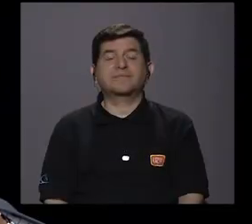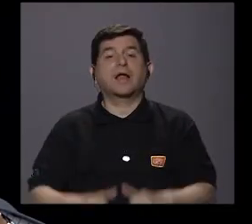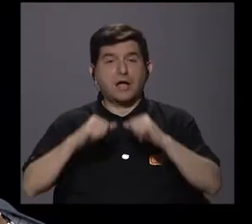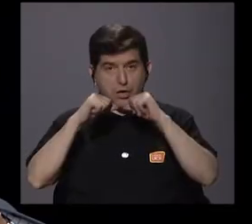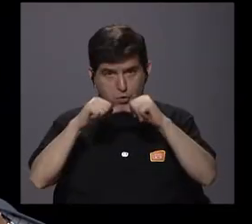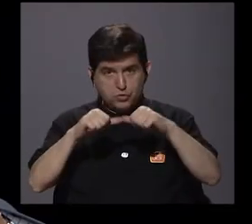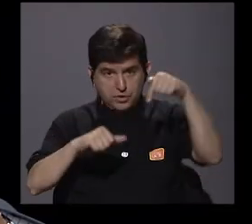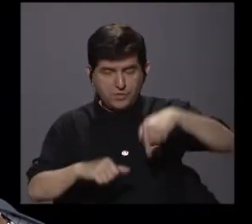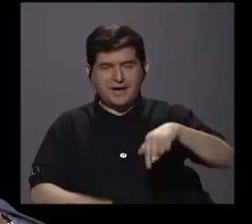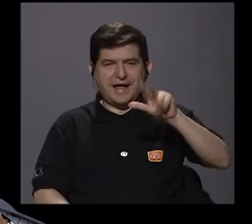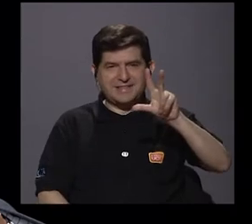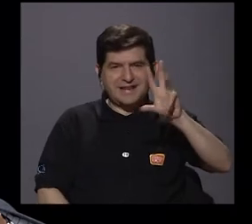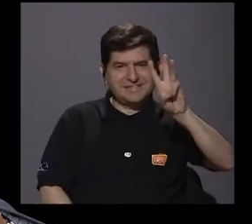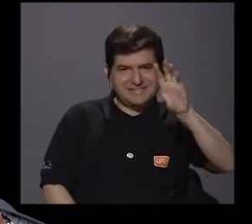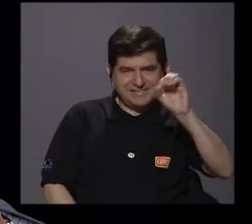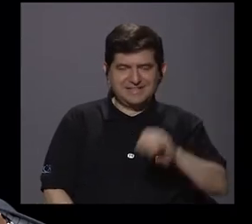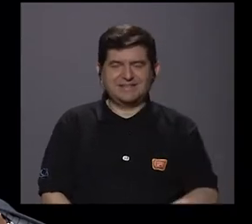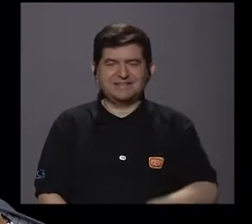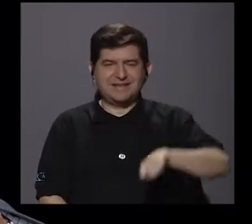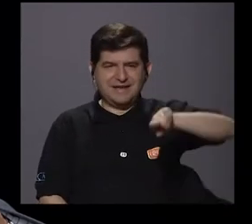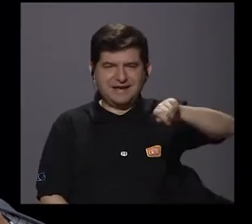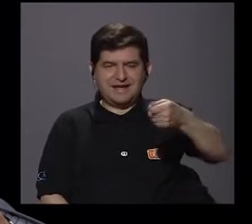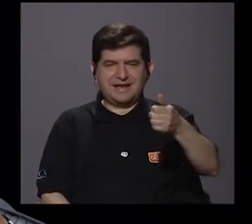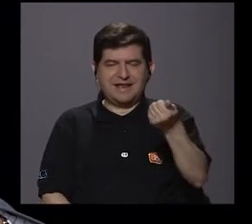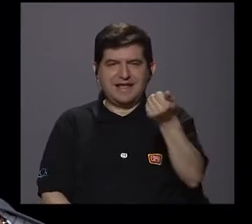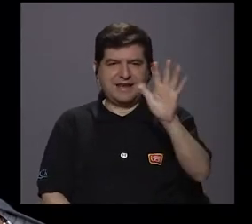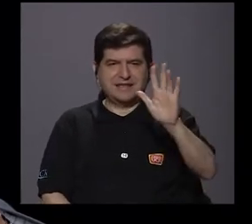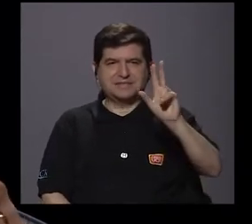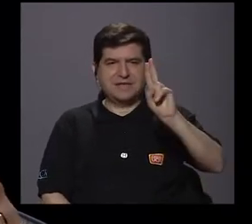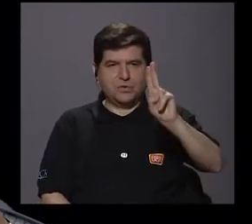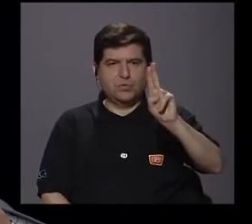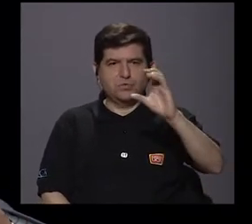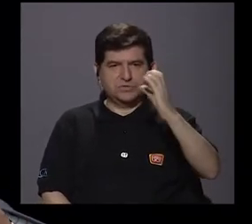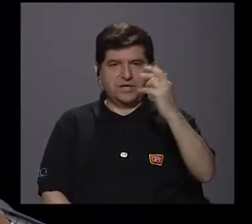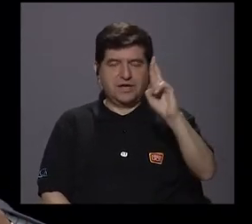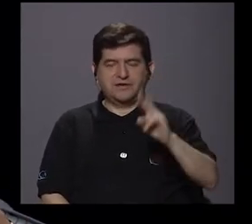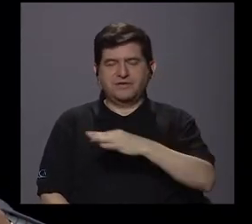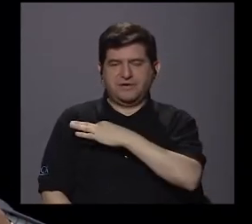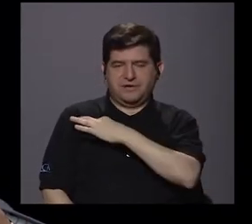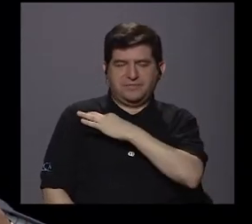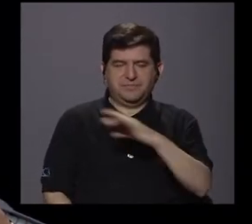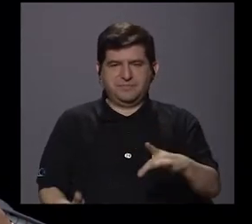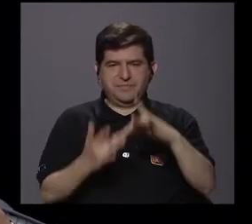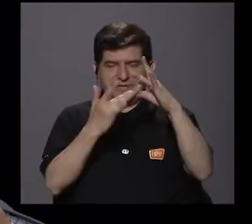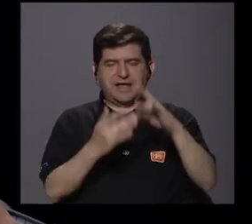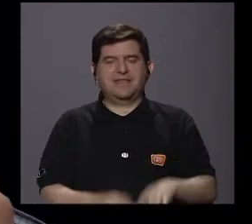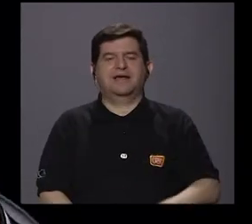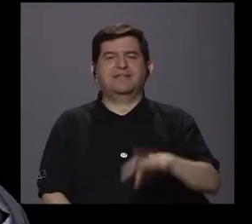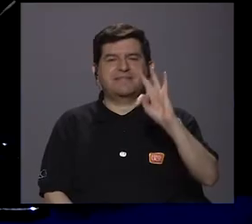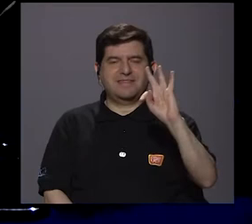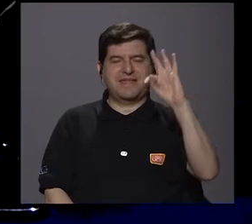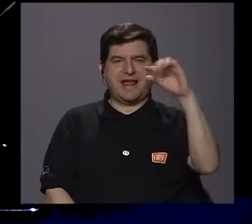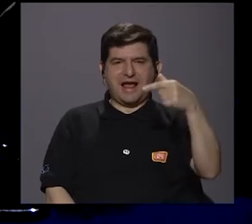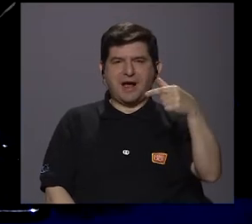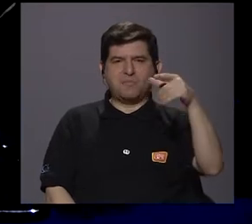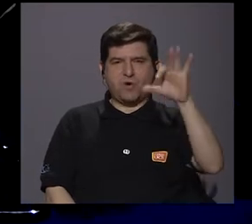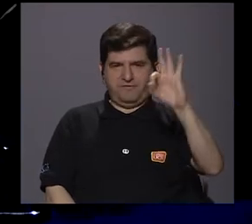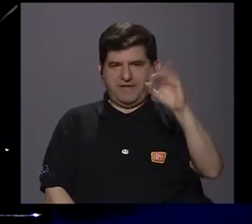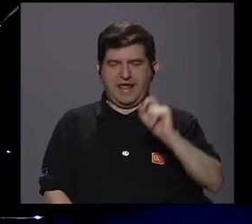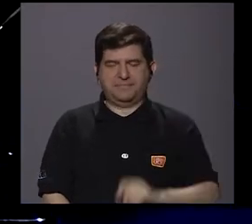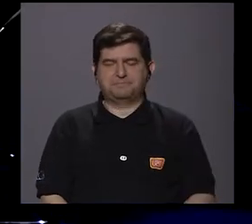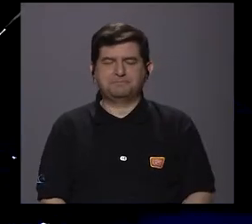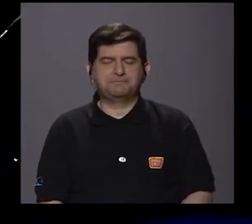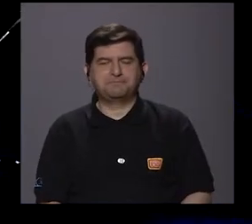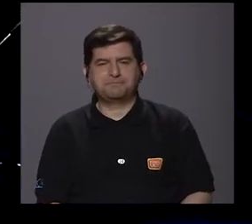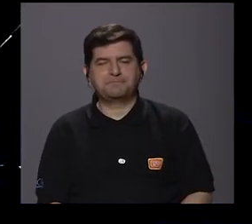Regresamos, estamos en 360, acá en Canal 15, Universidad de Costa Rica, y nuestra invitada especial, doña Tatiana Gamboa. ¿Qué tal, doña